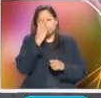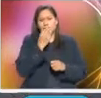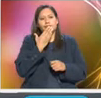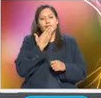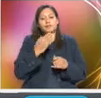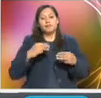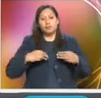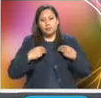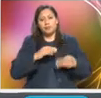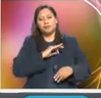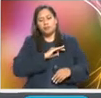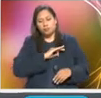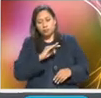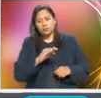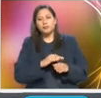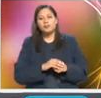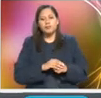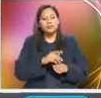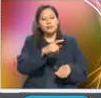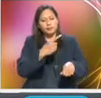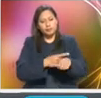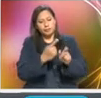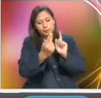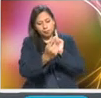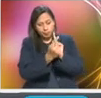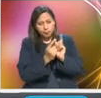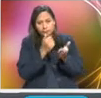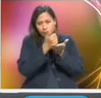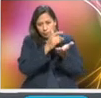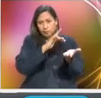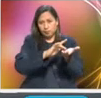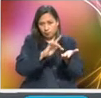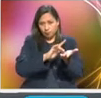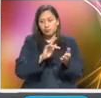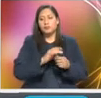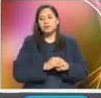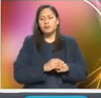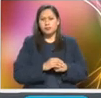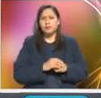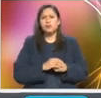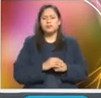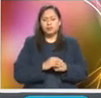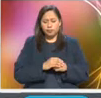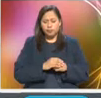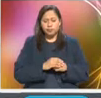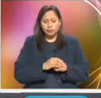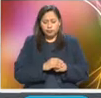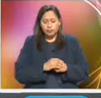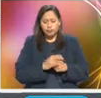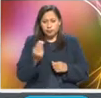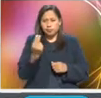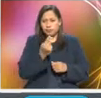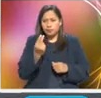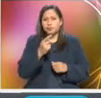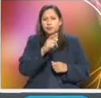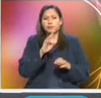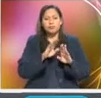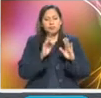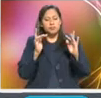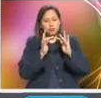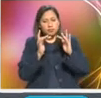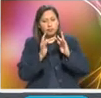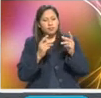los chavos pueden acercarse hacia estos enfermos terminales, ¿no? O sea, tienen que seguir teniendo con ellos un